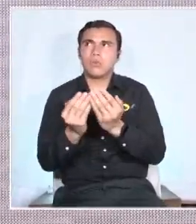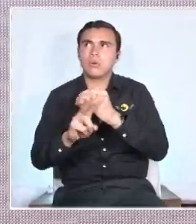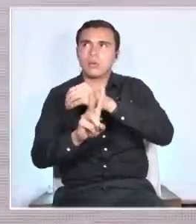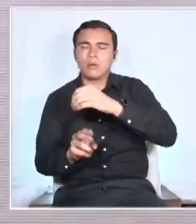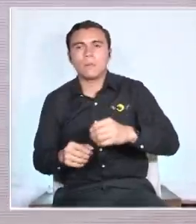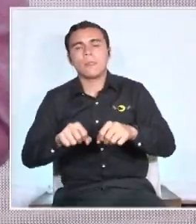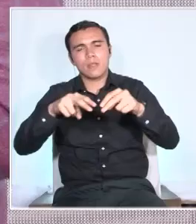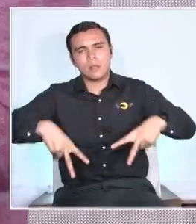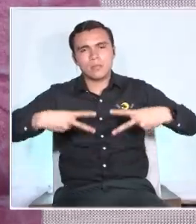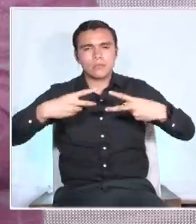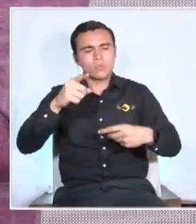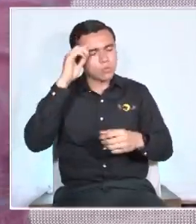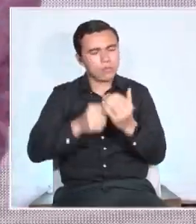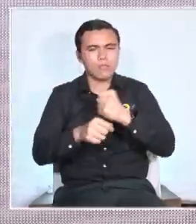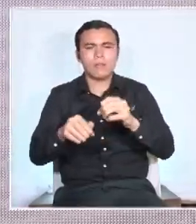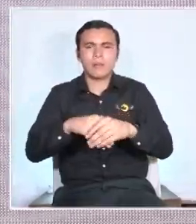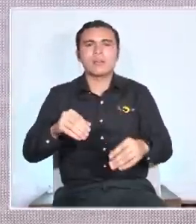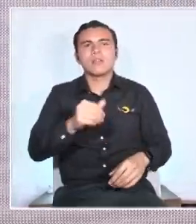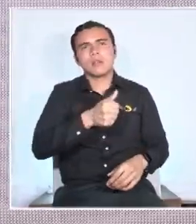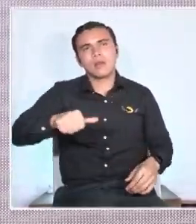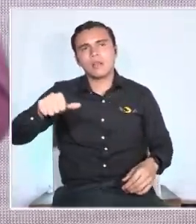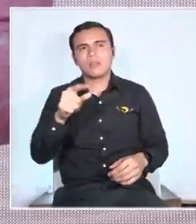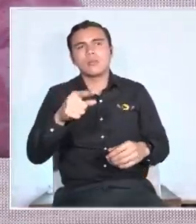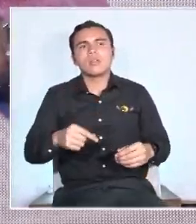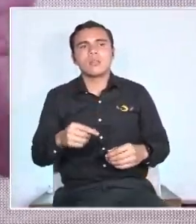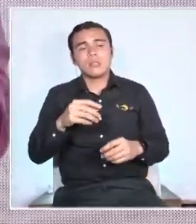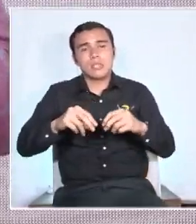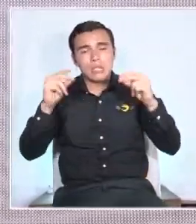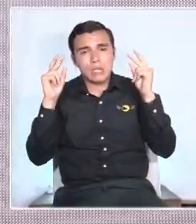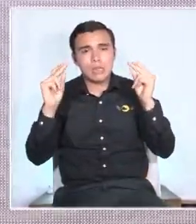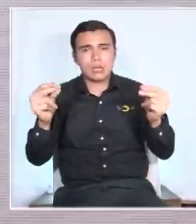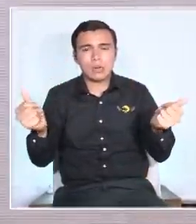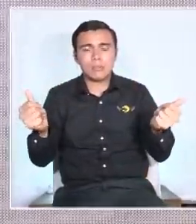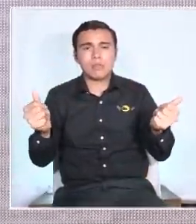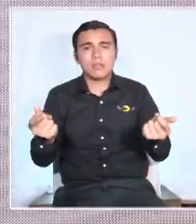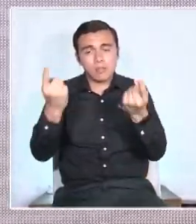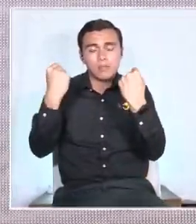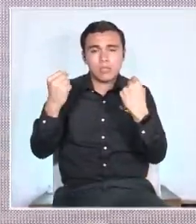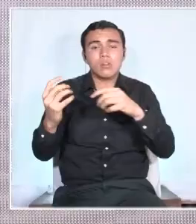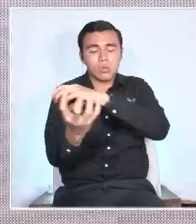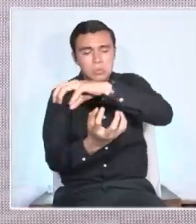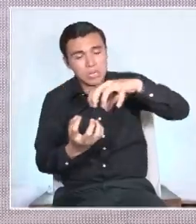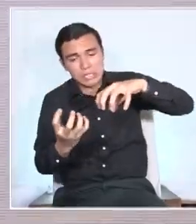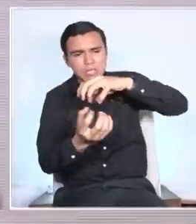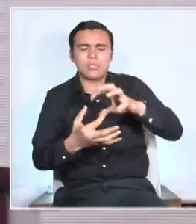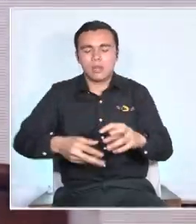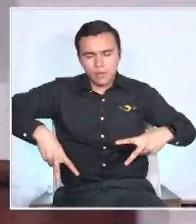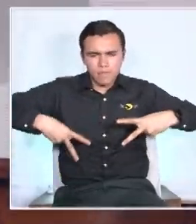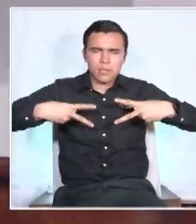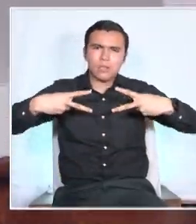tú confiabas en algo, estaba seguro en algo, y de repente vinieron esos huracanes de la